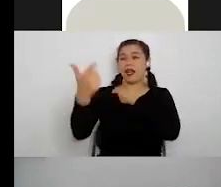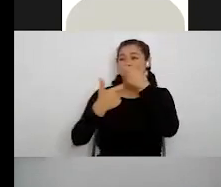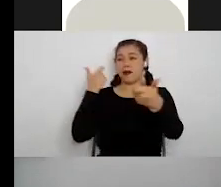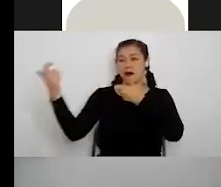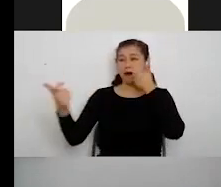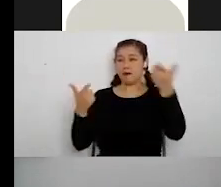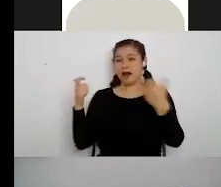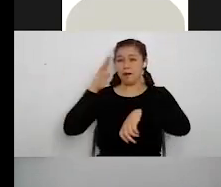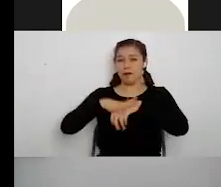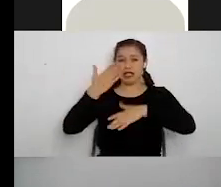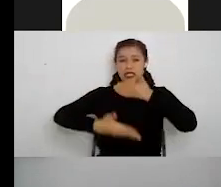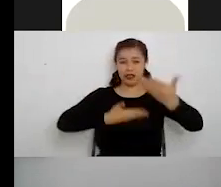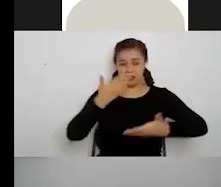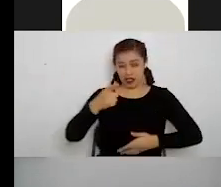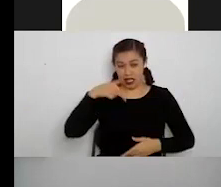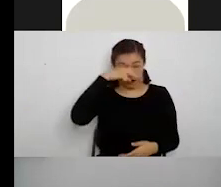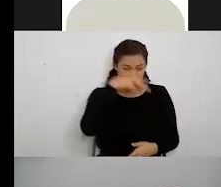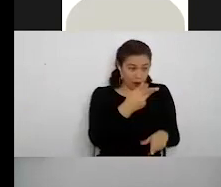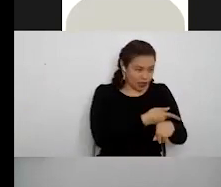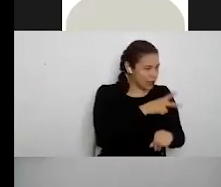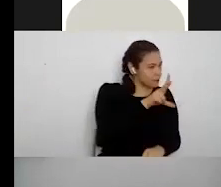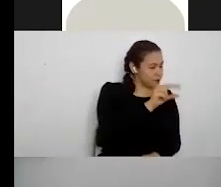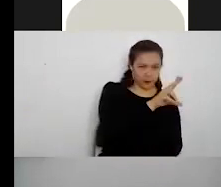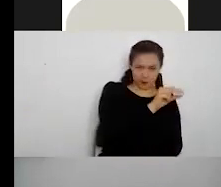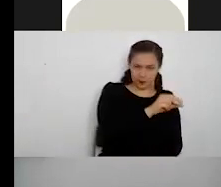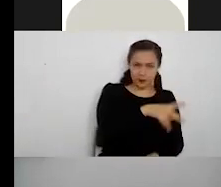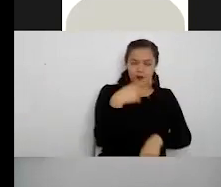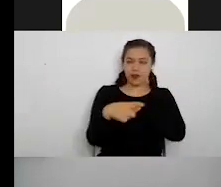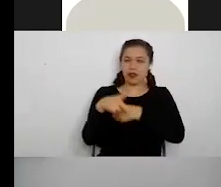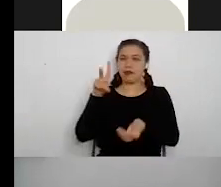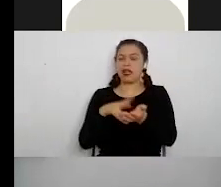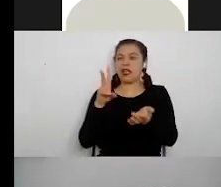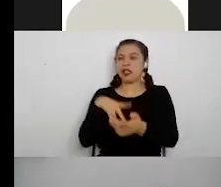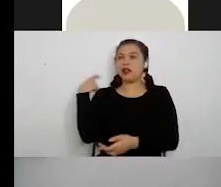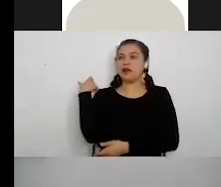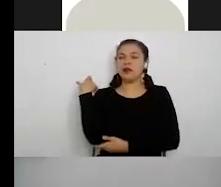más servicio. Eso no lo hizo México. Entonces es un riesgo porque va subiendo el costo de la